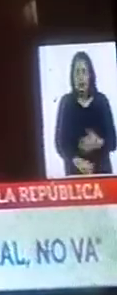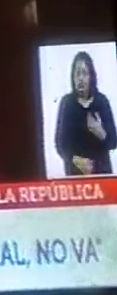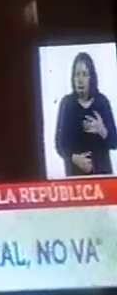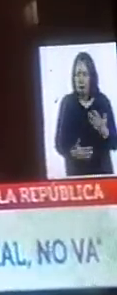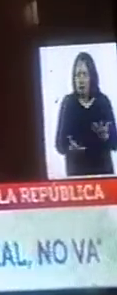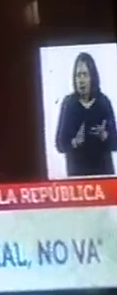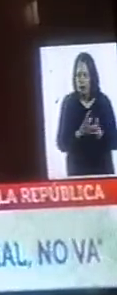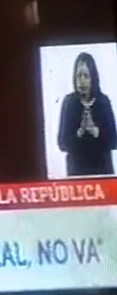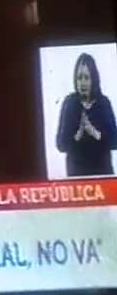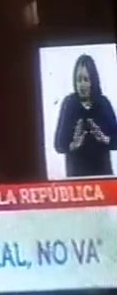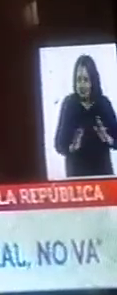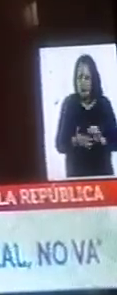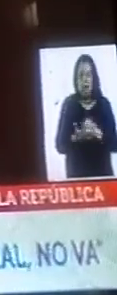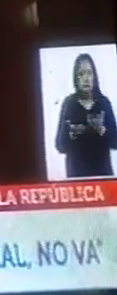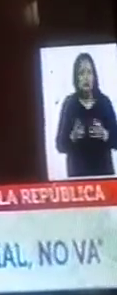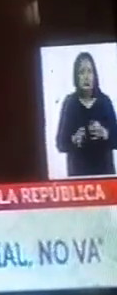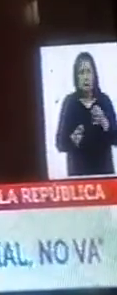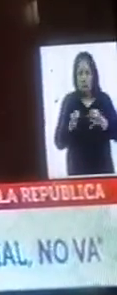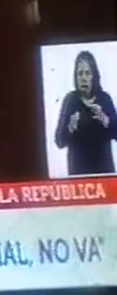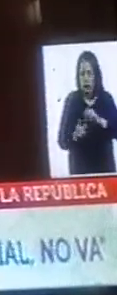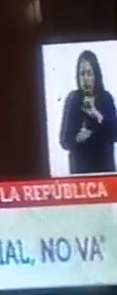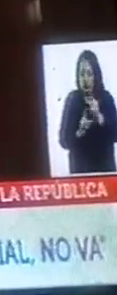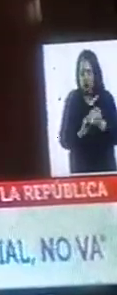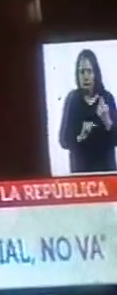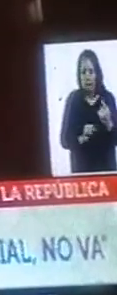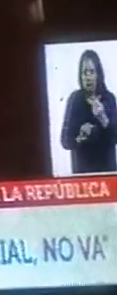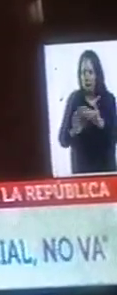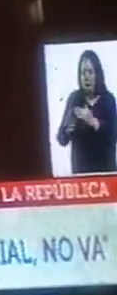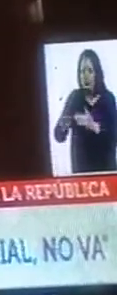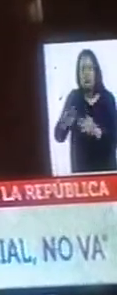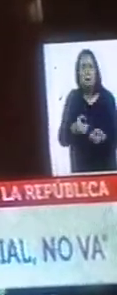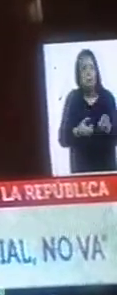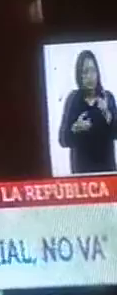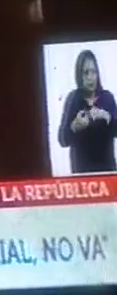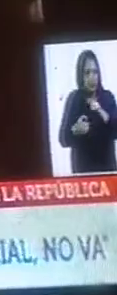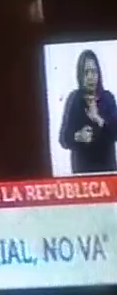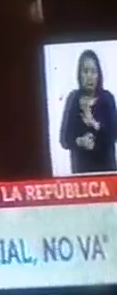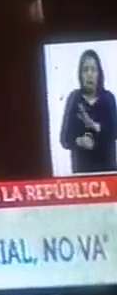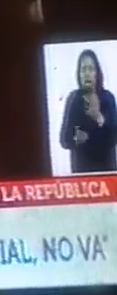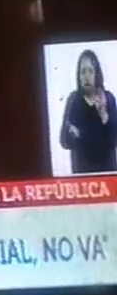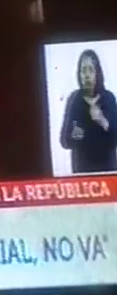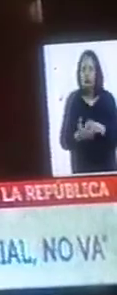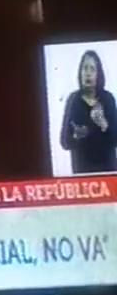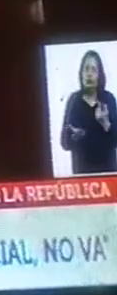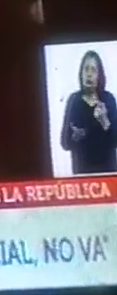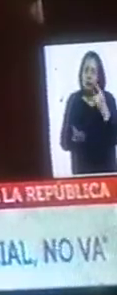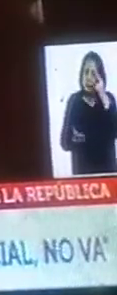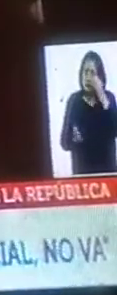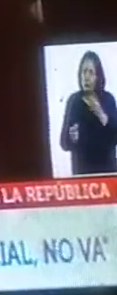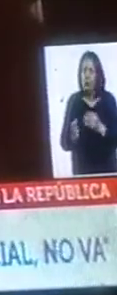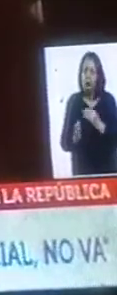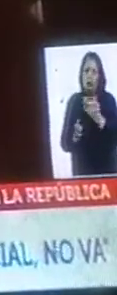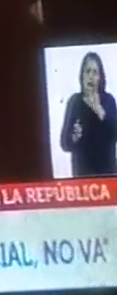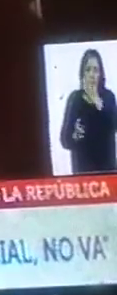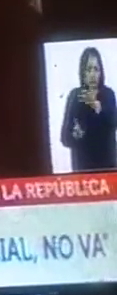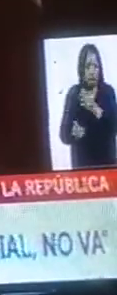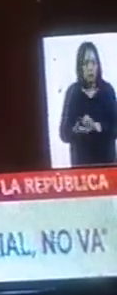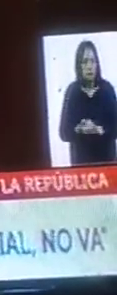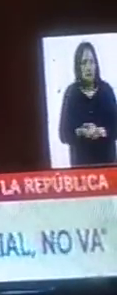paz con justicia social donde cada pueblo sea protagonista de su destino principales